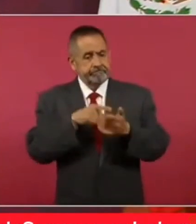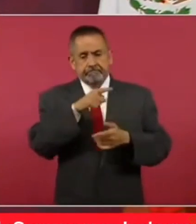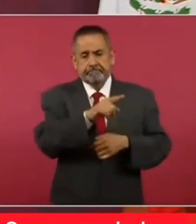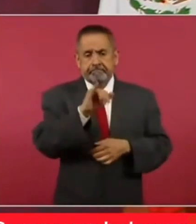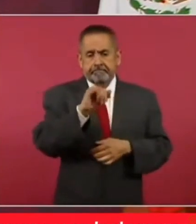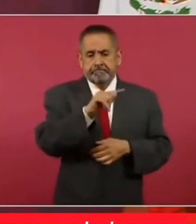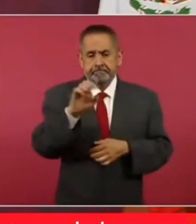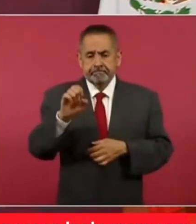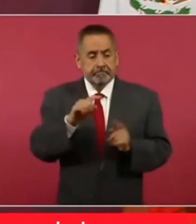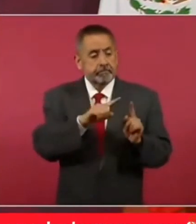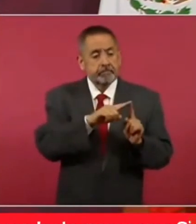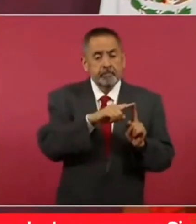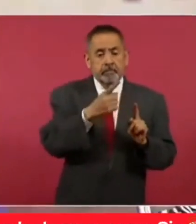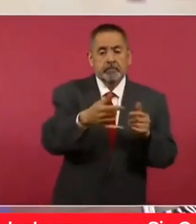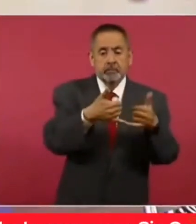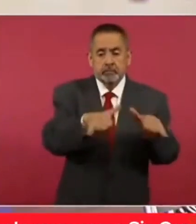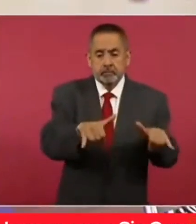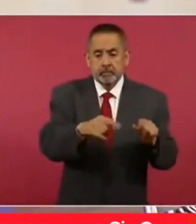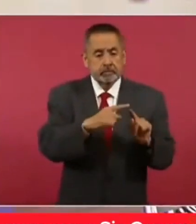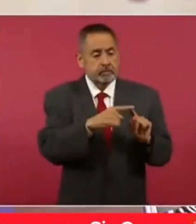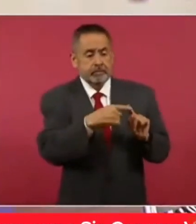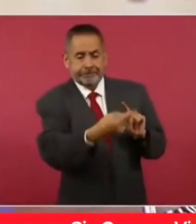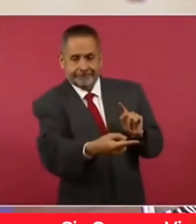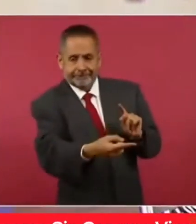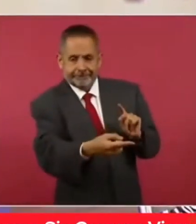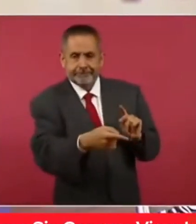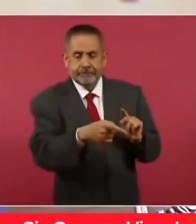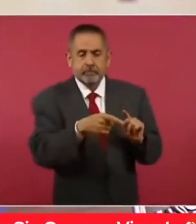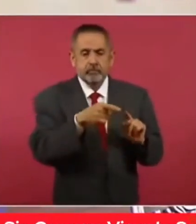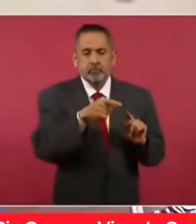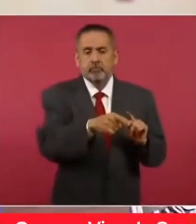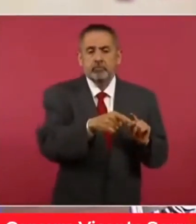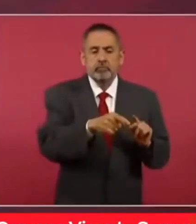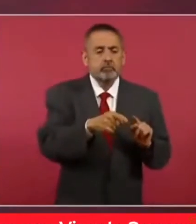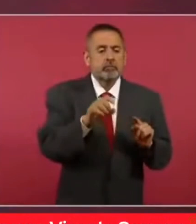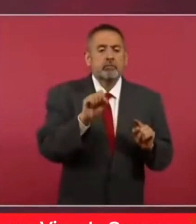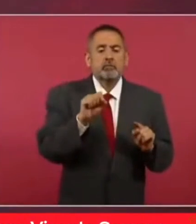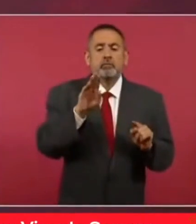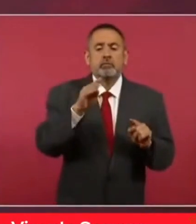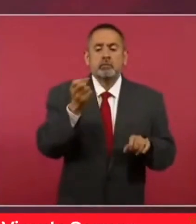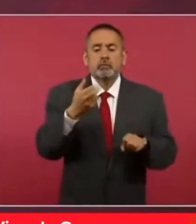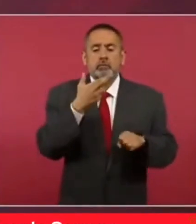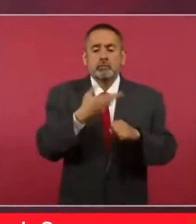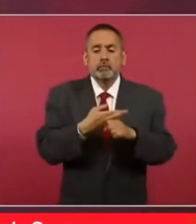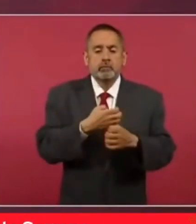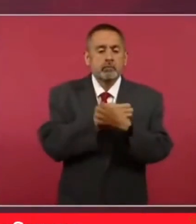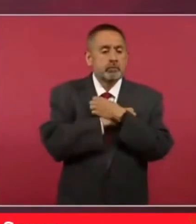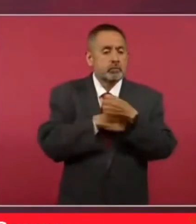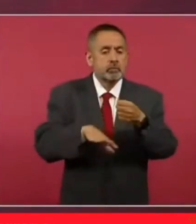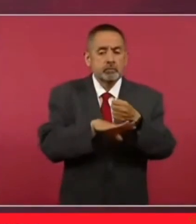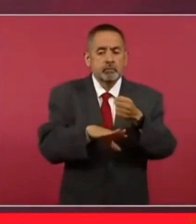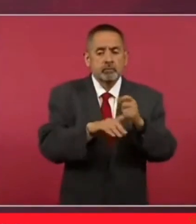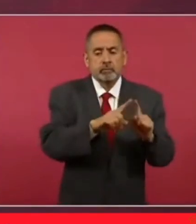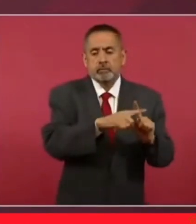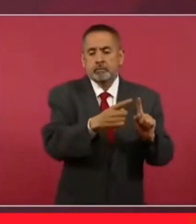y su yerno de la maestra va de subsecretario de Educación Básica,